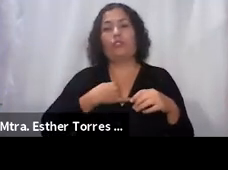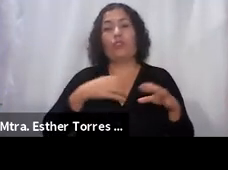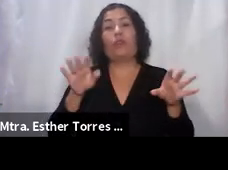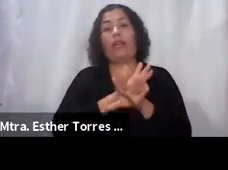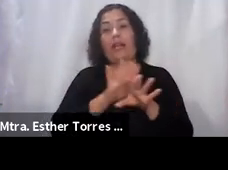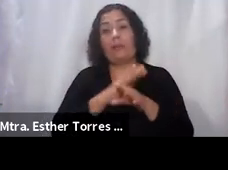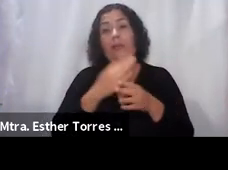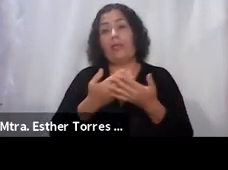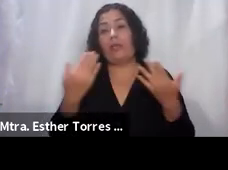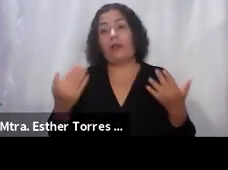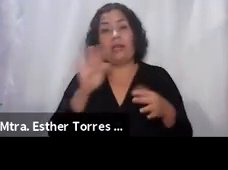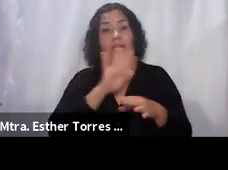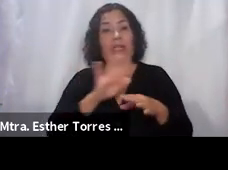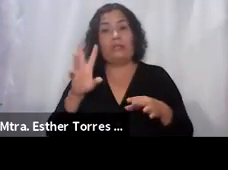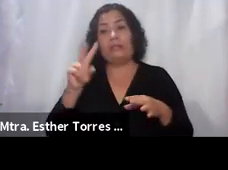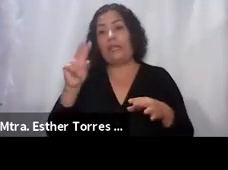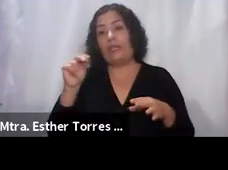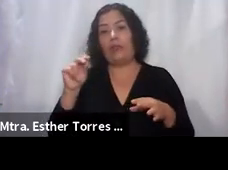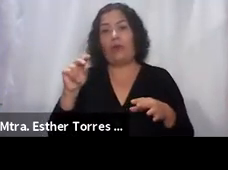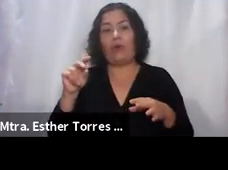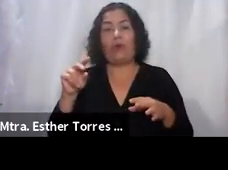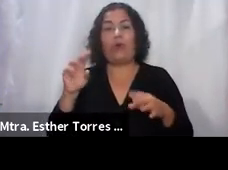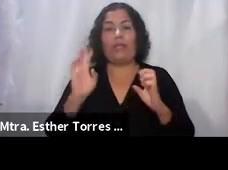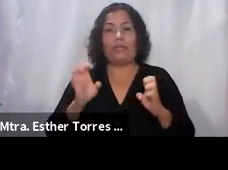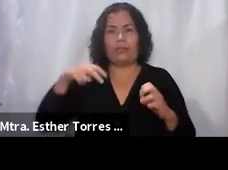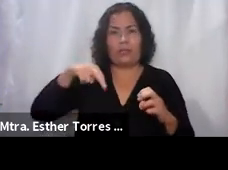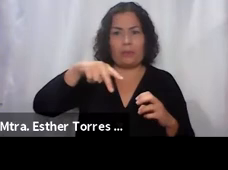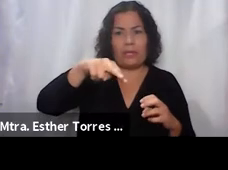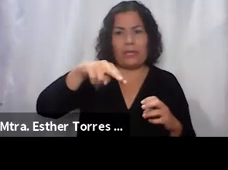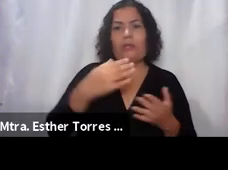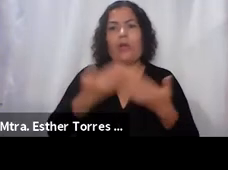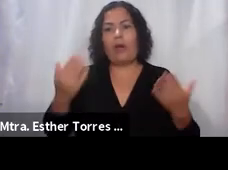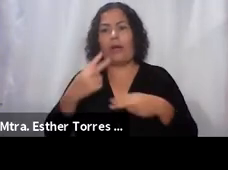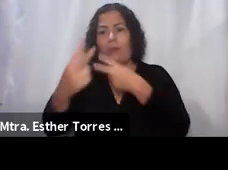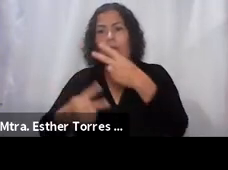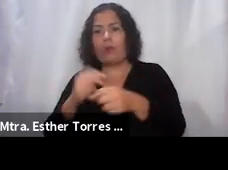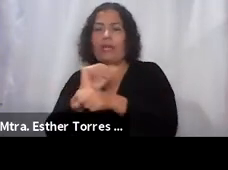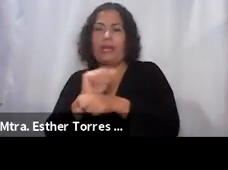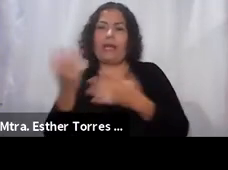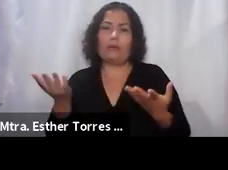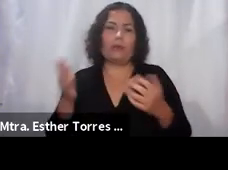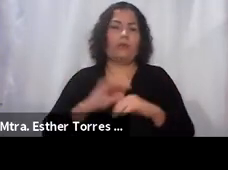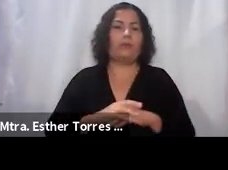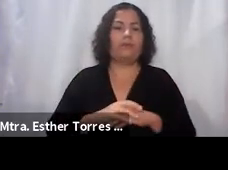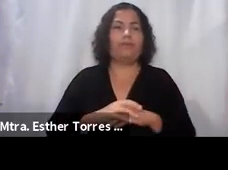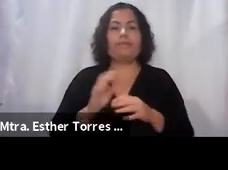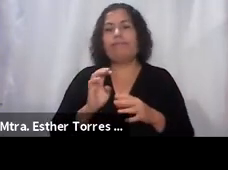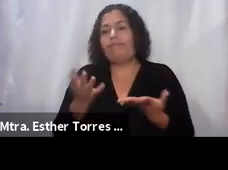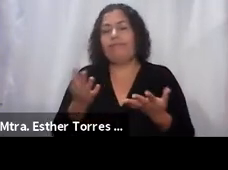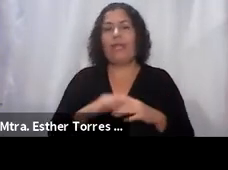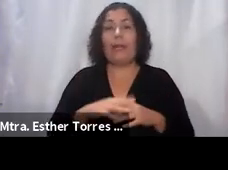mi vehículo, al transporte público, etcétera. Pero enfoquémonos ahorita nada más a los peatones